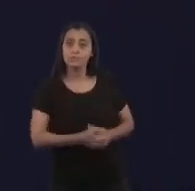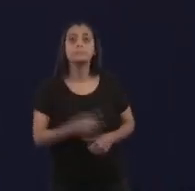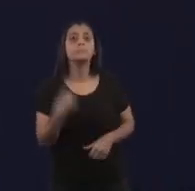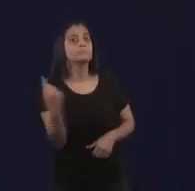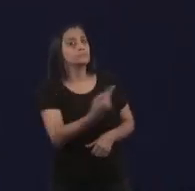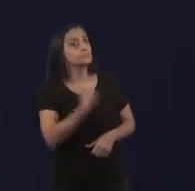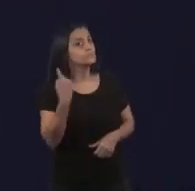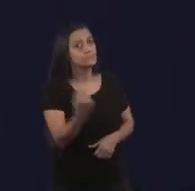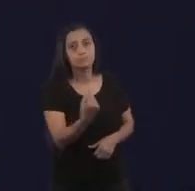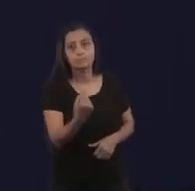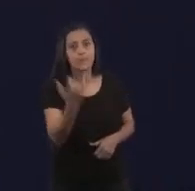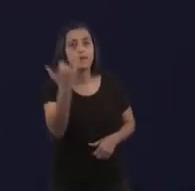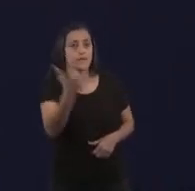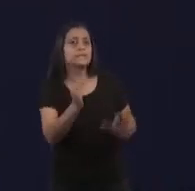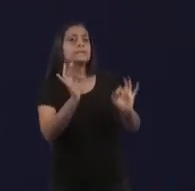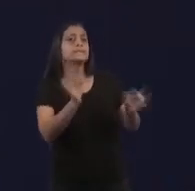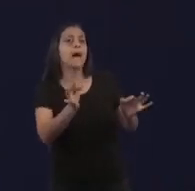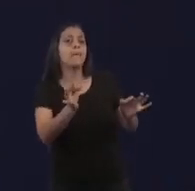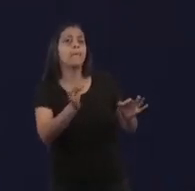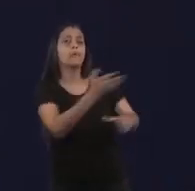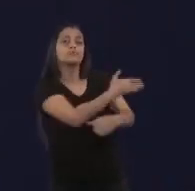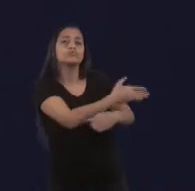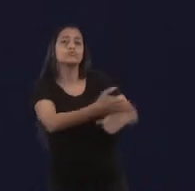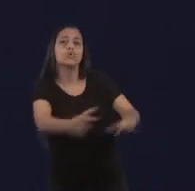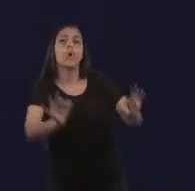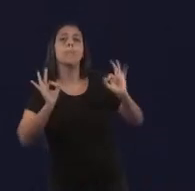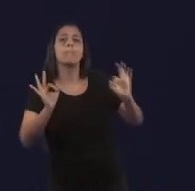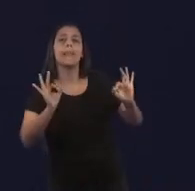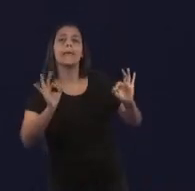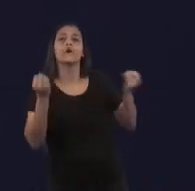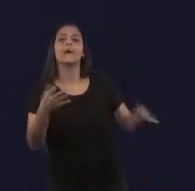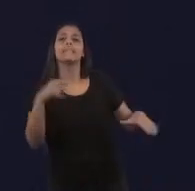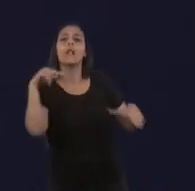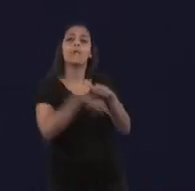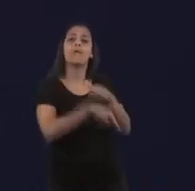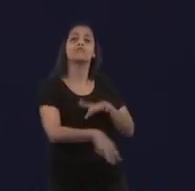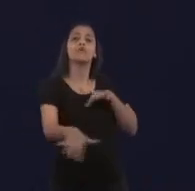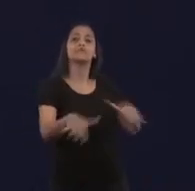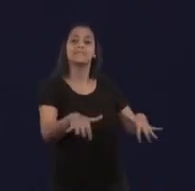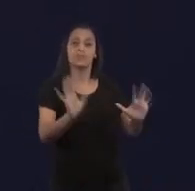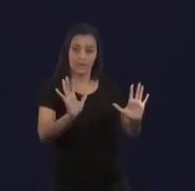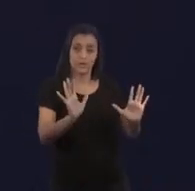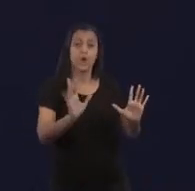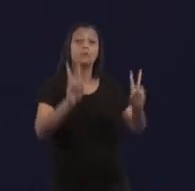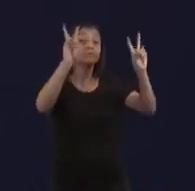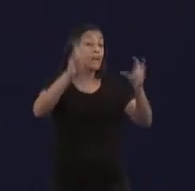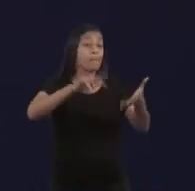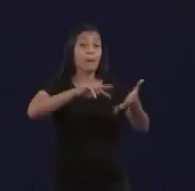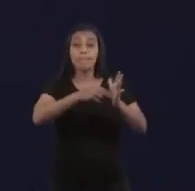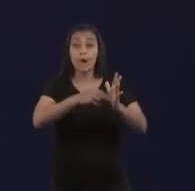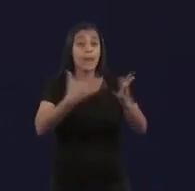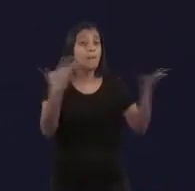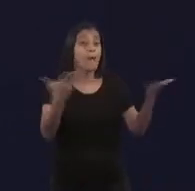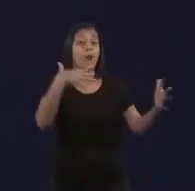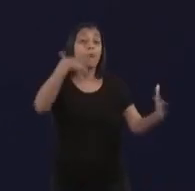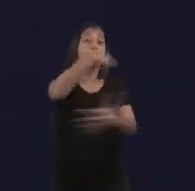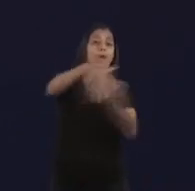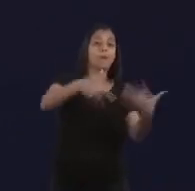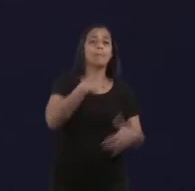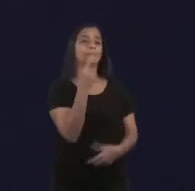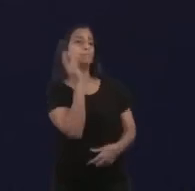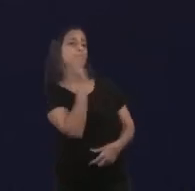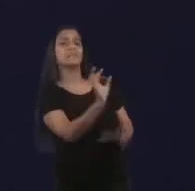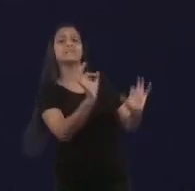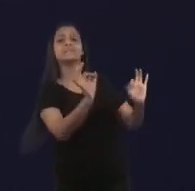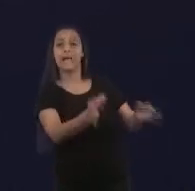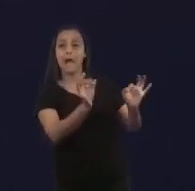tenemos hasta el último detalle de lo que pasa en todos los rincones del conflicto, de la cuestión que estemos hablando. Cuando